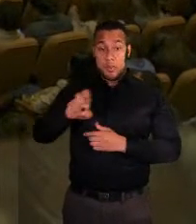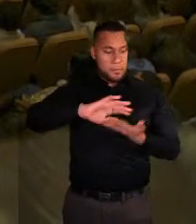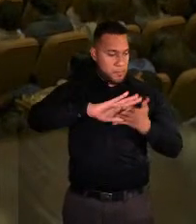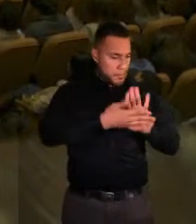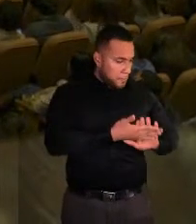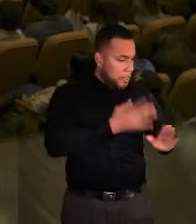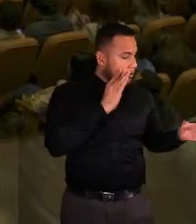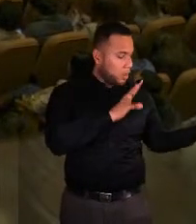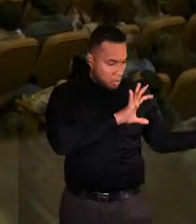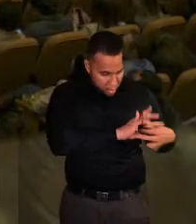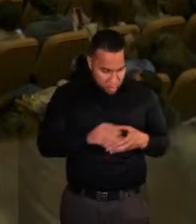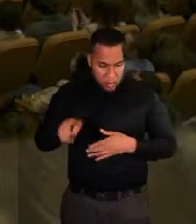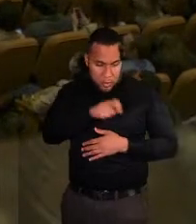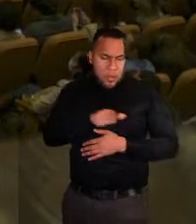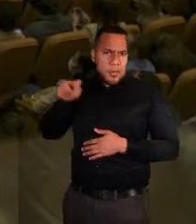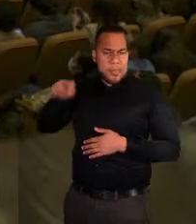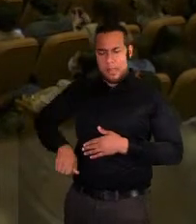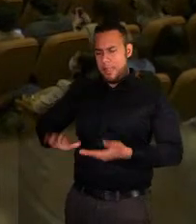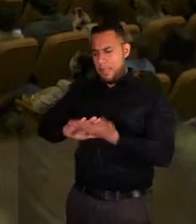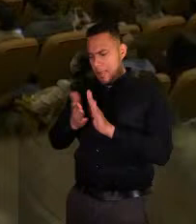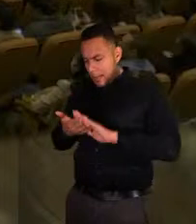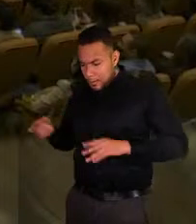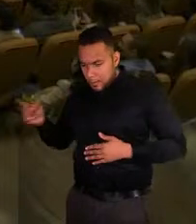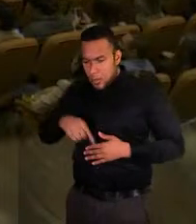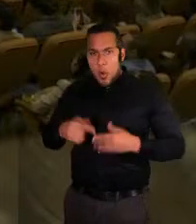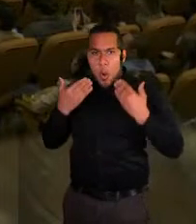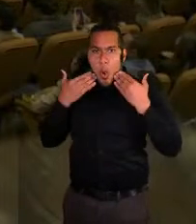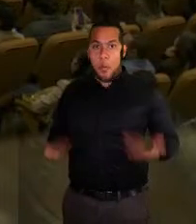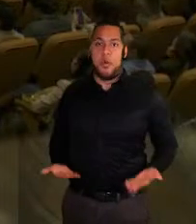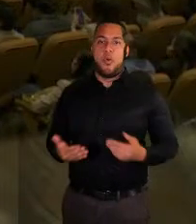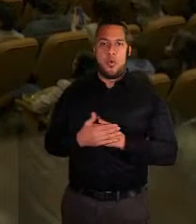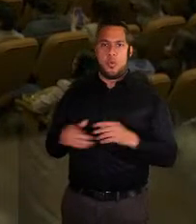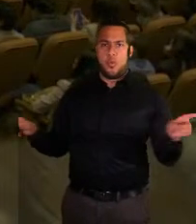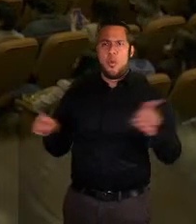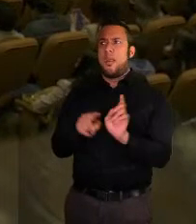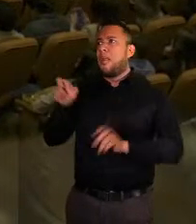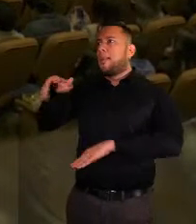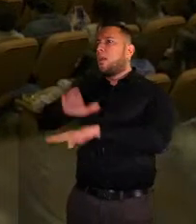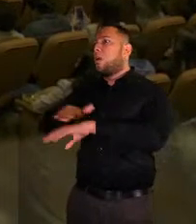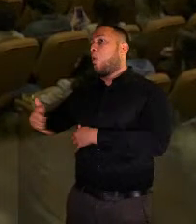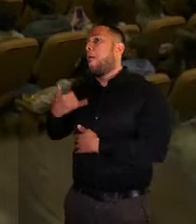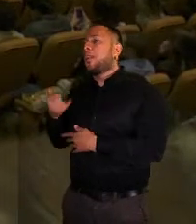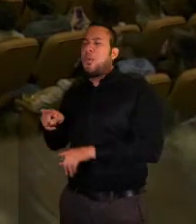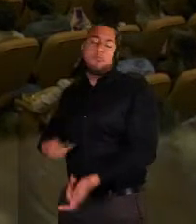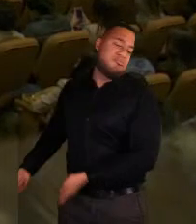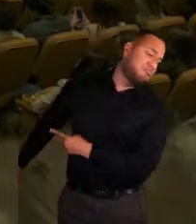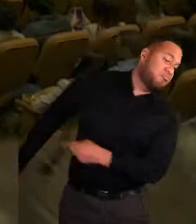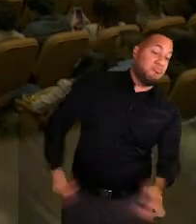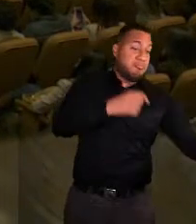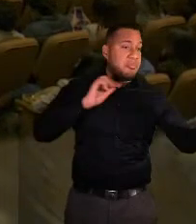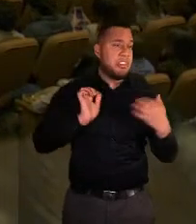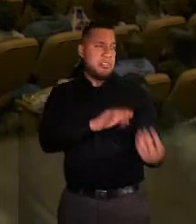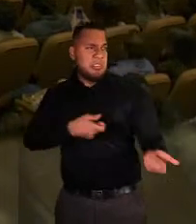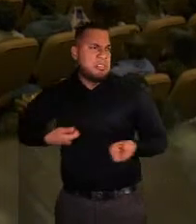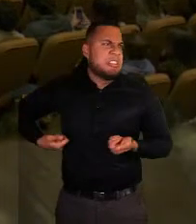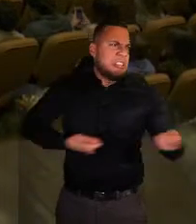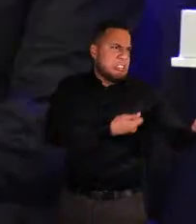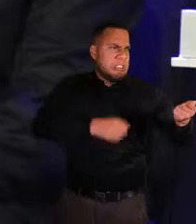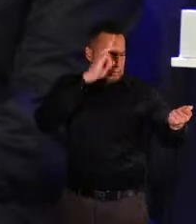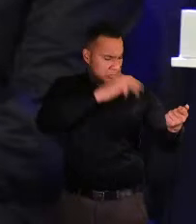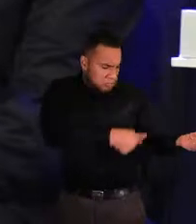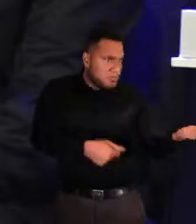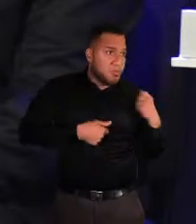coherente y la paz tiene que ver en cómo no tirar a unos jóvenes a la guerra para enfrentar a la fuerza pública